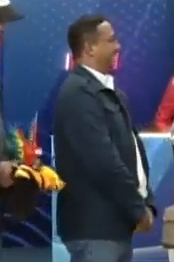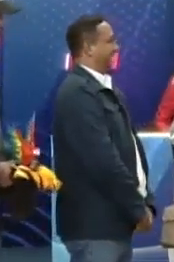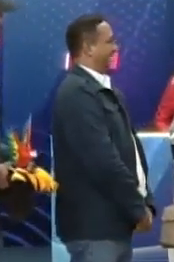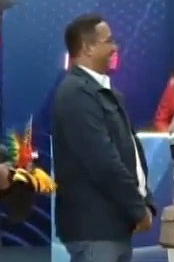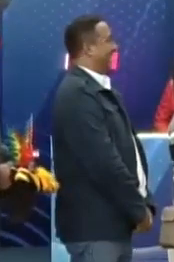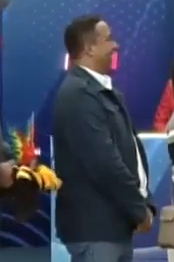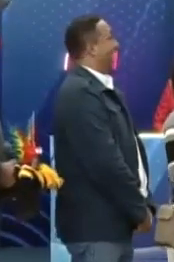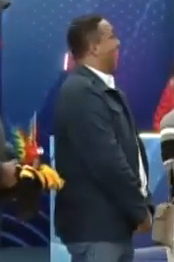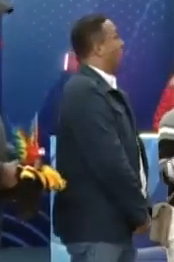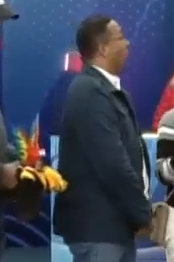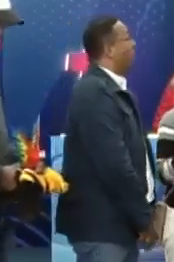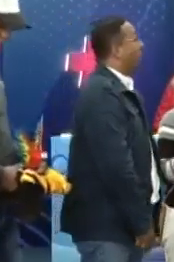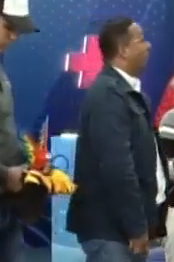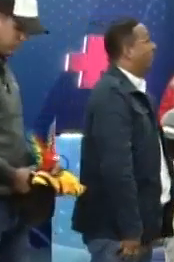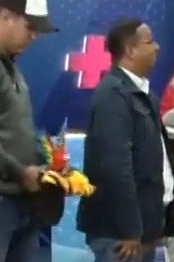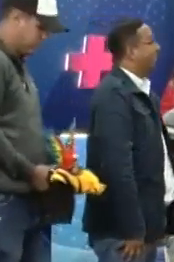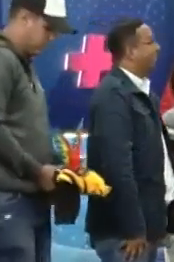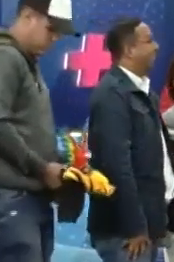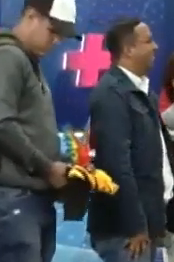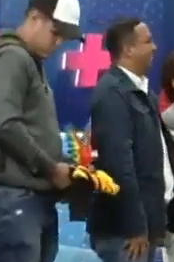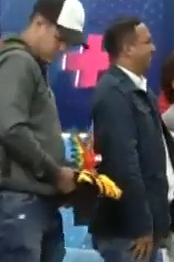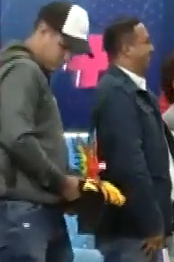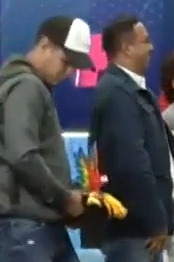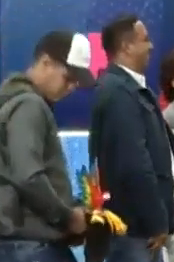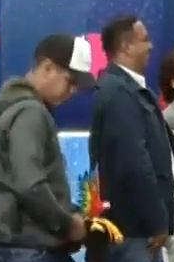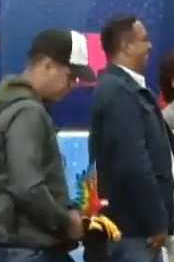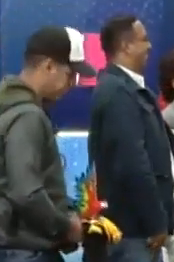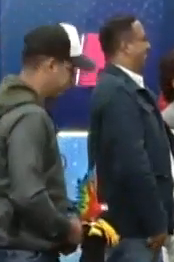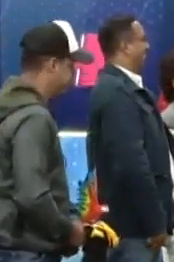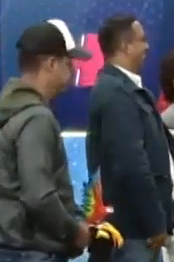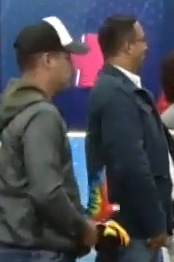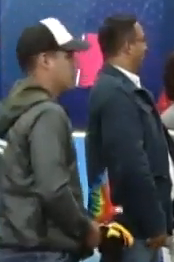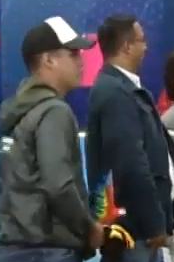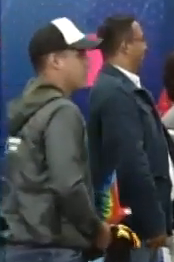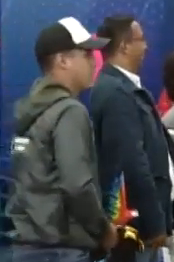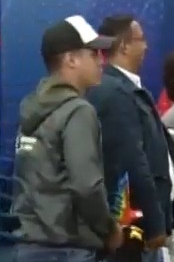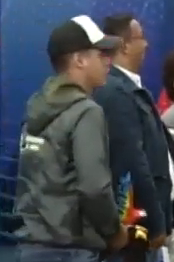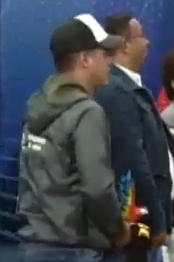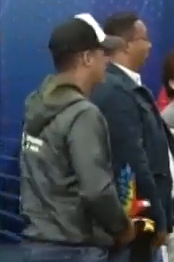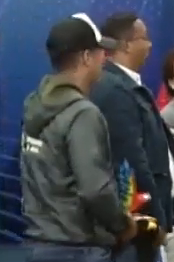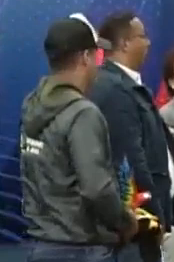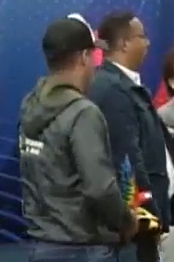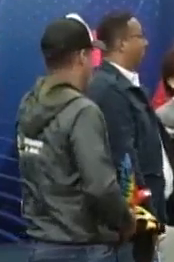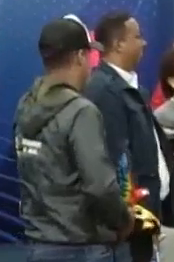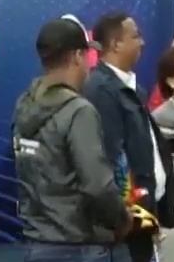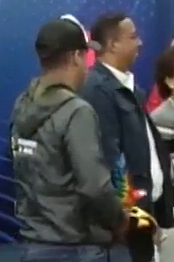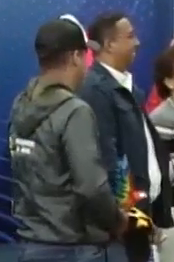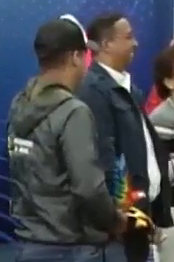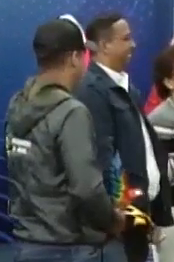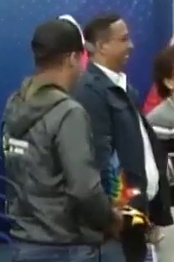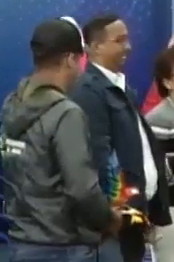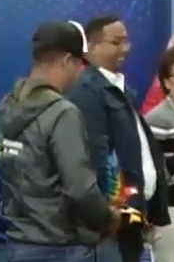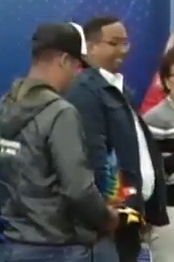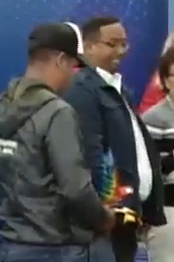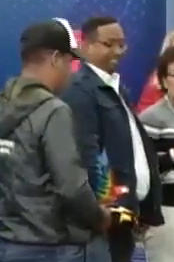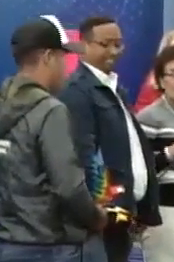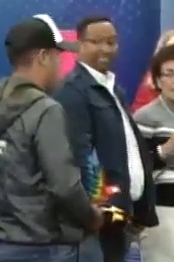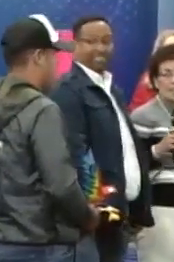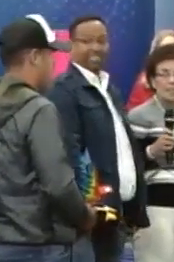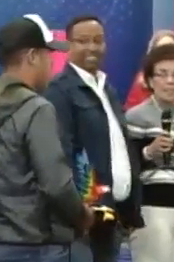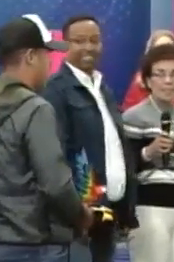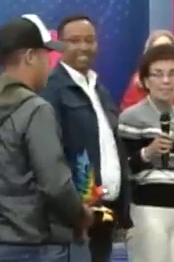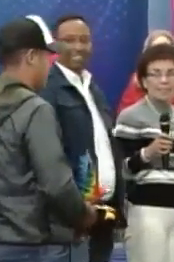Rosario. Madrid. ¿Y tú te llamas? Juan Carlos Santander. Juan Carlos, ¿tú eres bióloga? Yo sí. ¿Y tú? Biólogo. Biólogo, dos biólogos. ¿Y